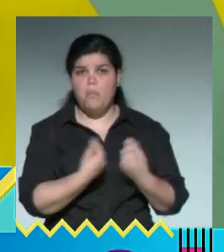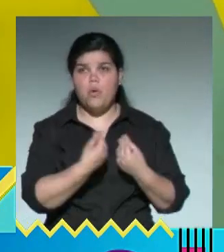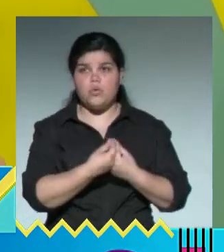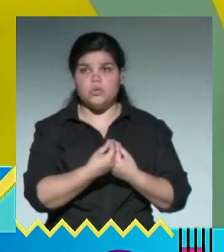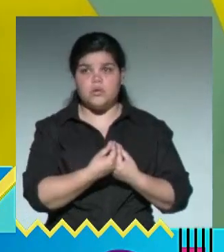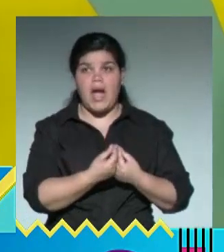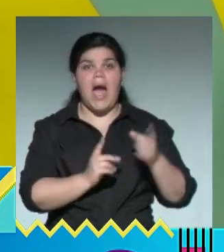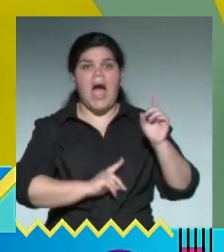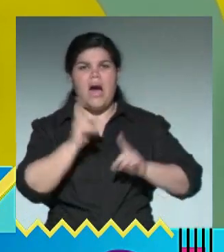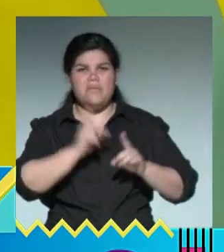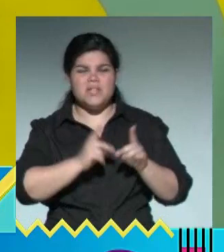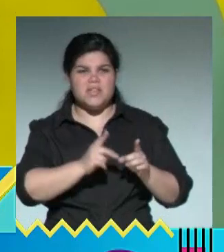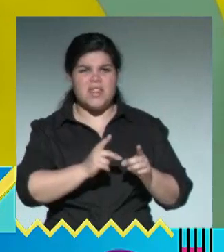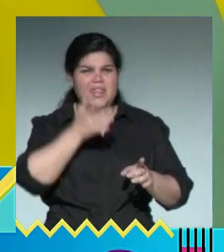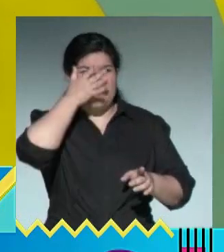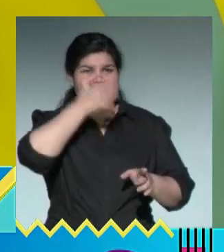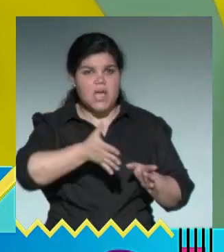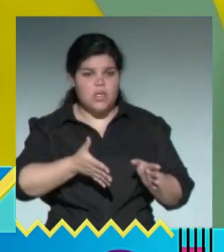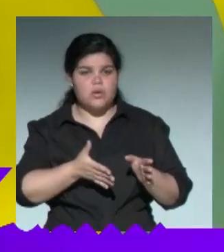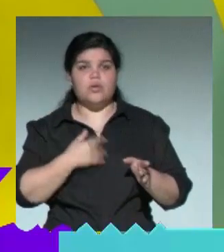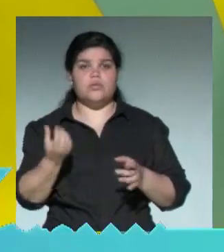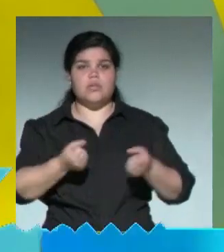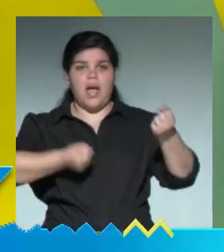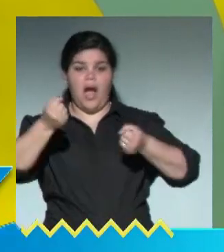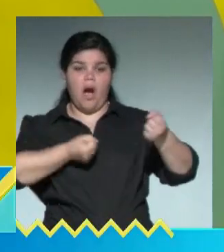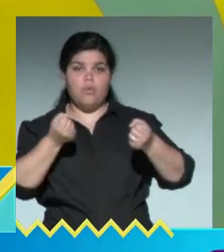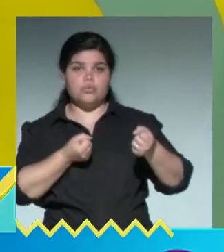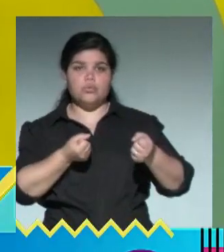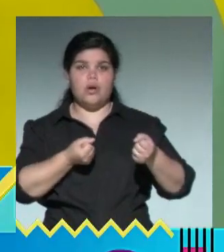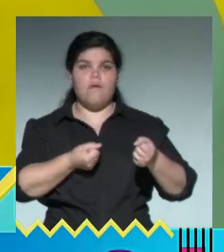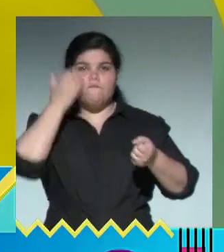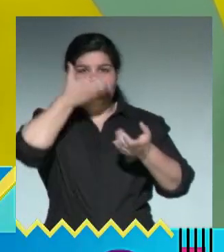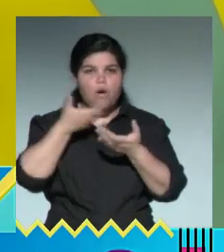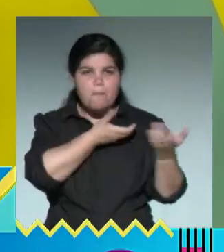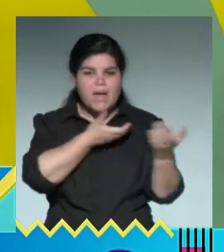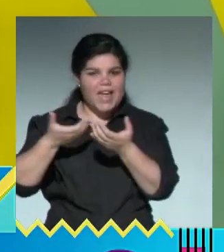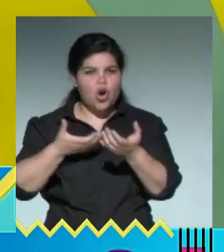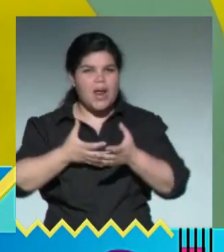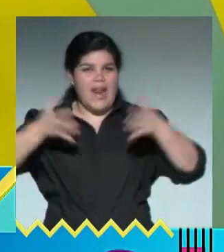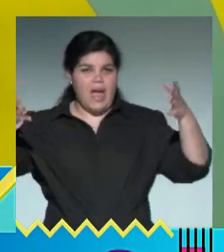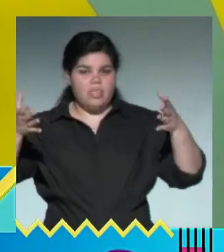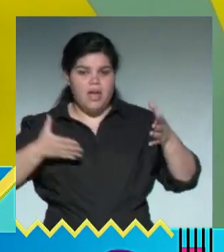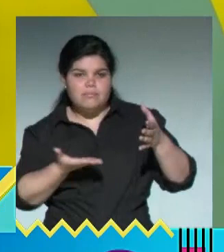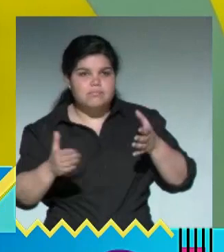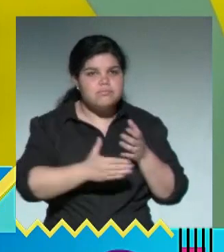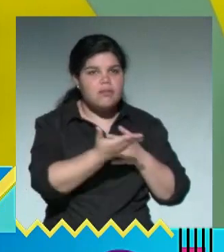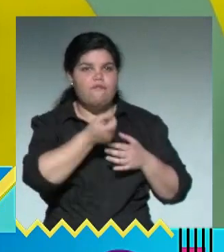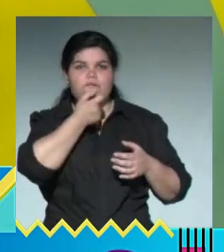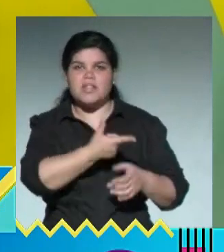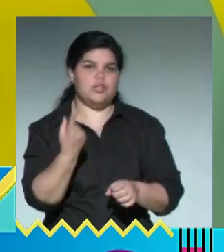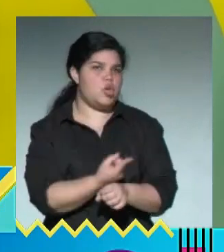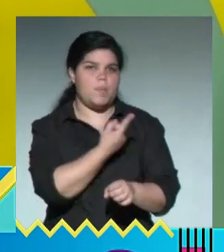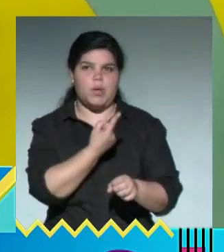ahí nos estorbaban los vehículos en el paso a las autobombas. Estamos hablando que son autobombas grandes que no se pueden